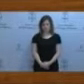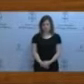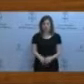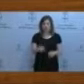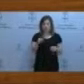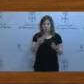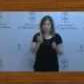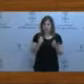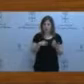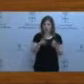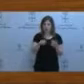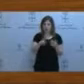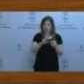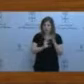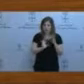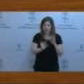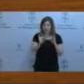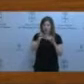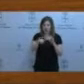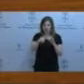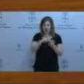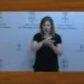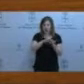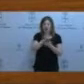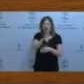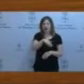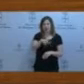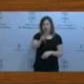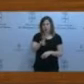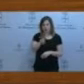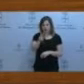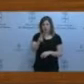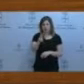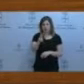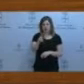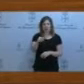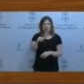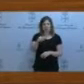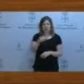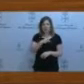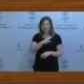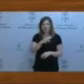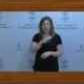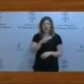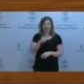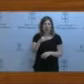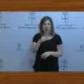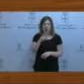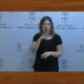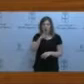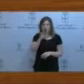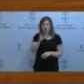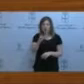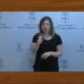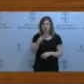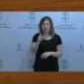las áreas periféricas, con especial mención hoy a la del área 2. Si de lamentable es y ha sido la política de personal, de la que ya hemos hablado